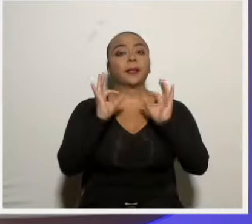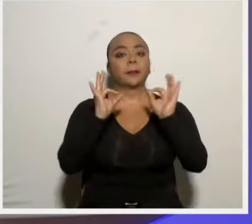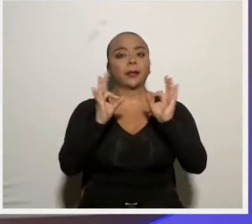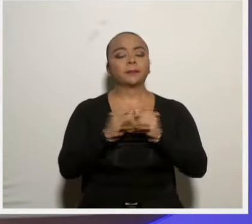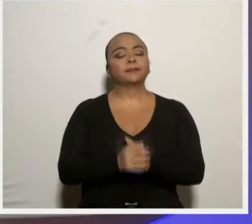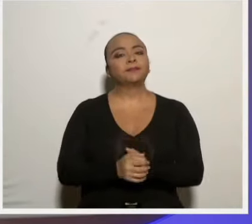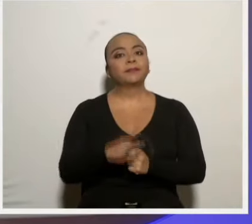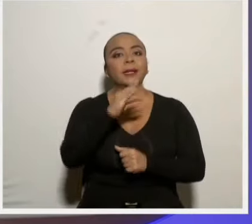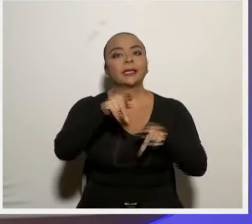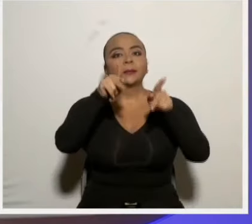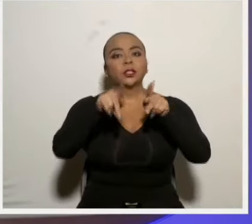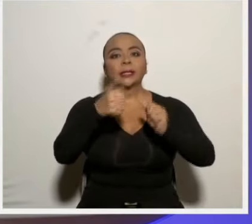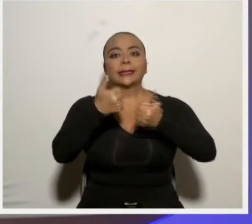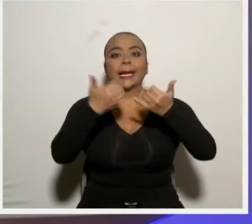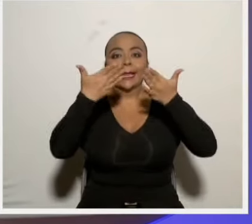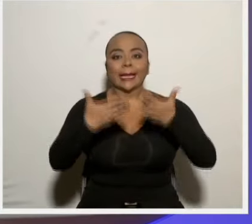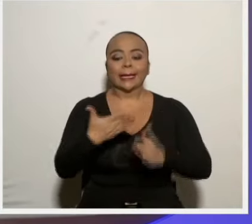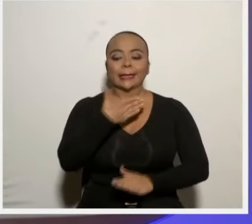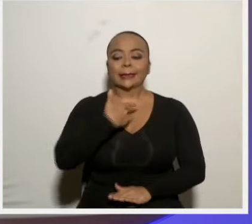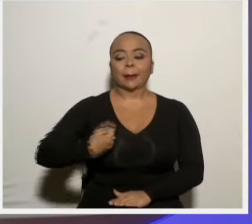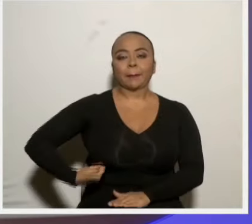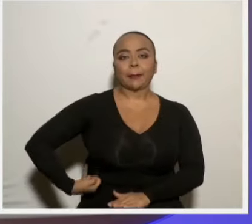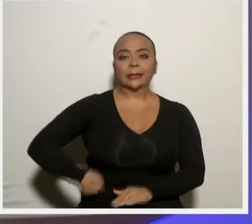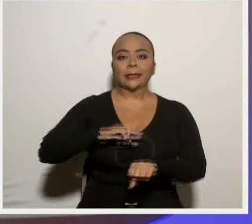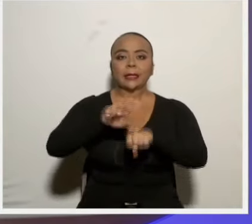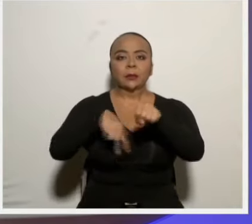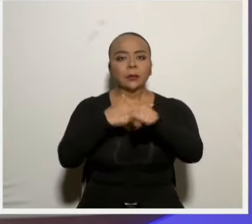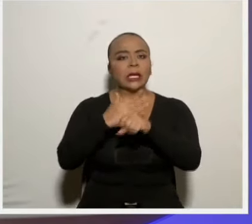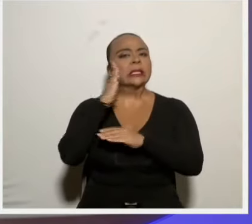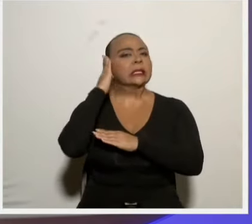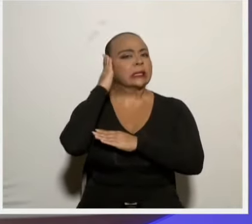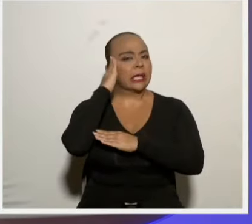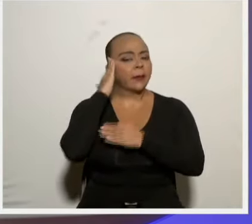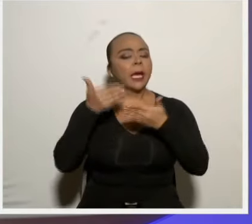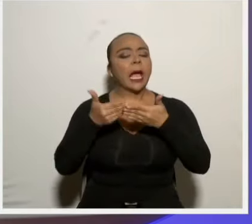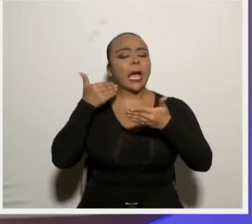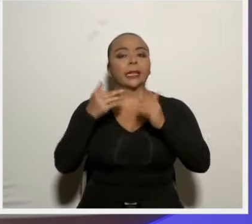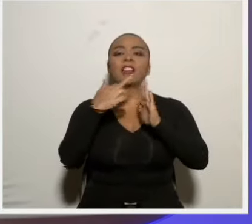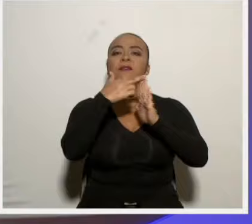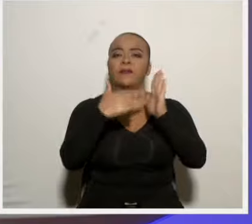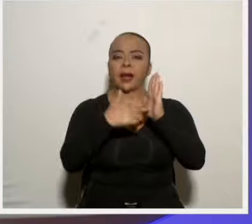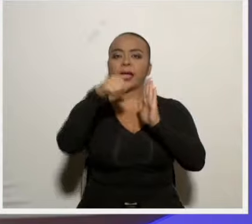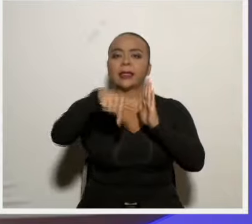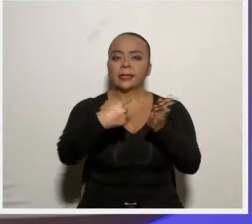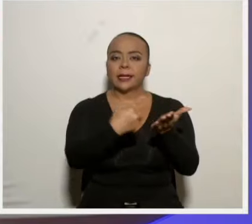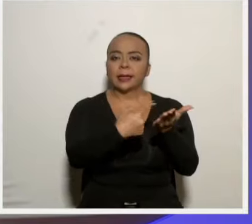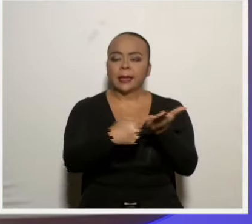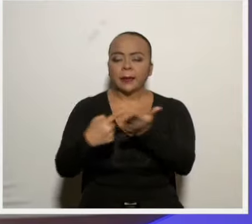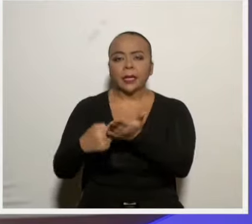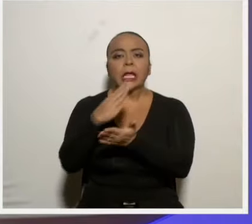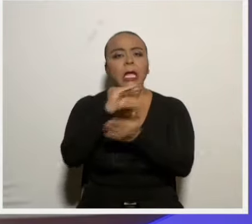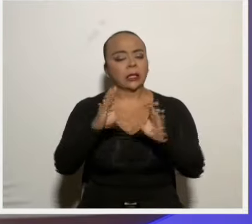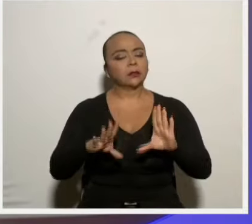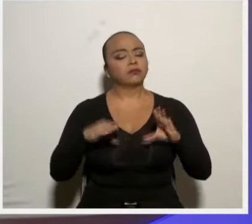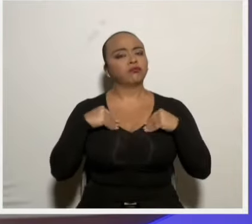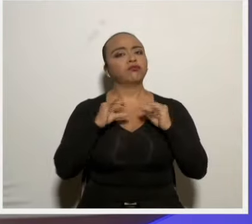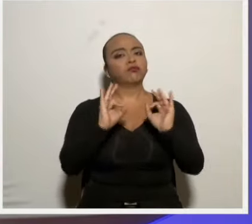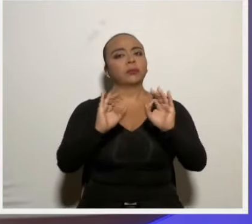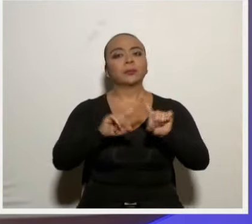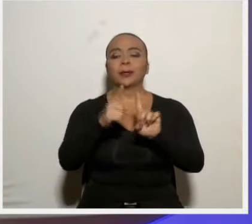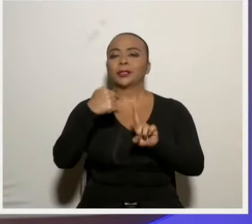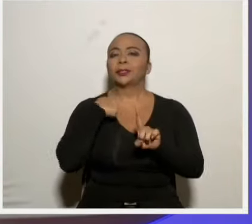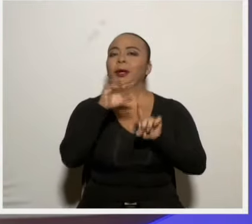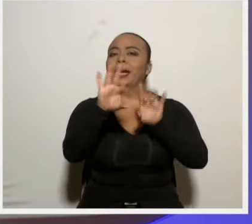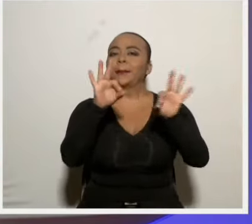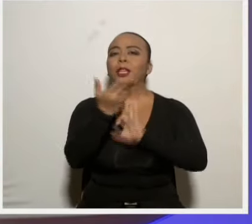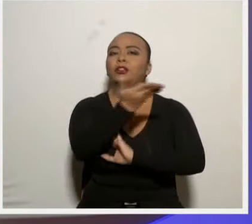personas candidatas a la presidencia de la República conocen de previo las reglas de este debate y las han aceptado. Pero ahora yo le invito a